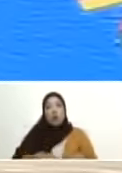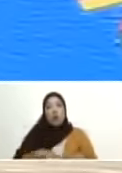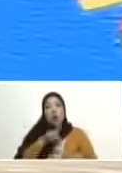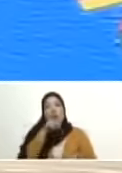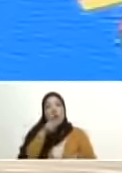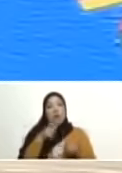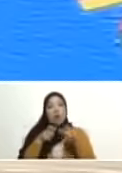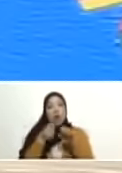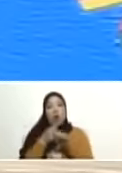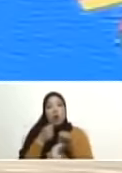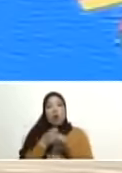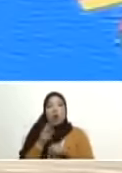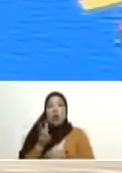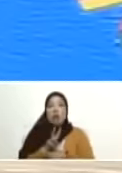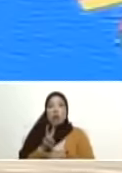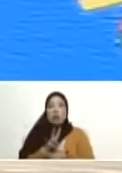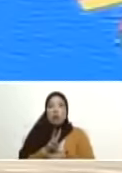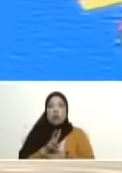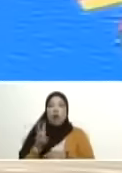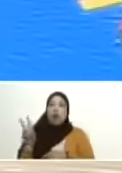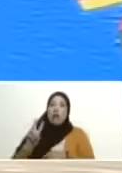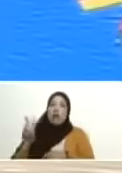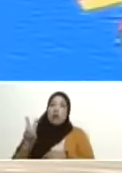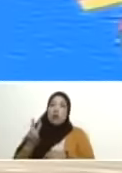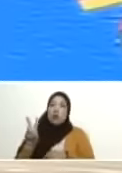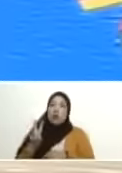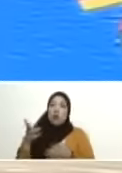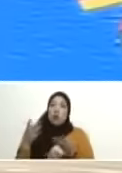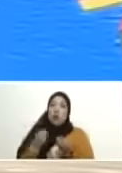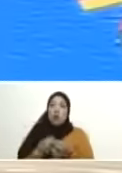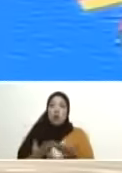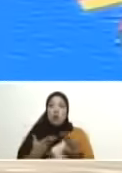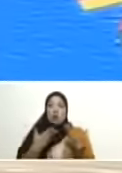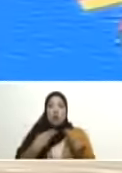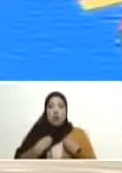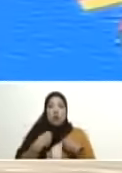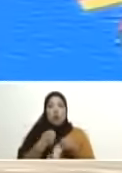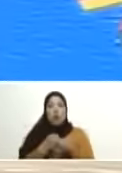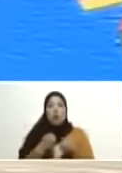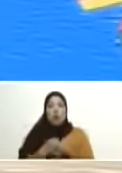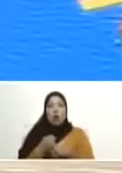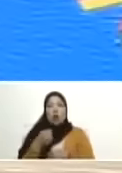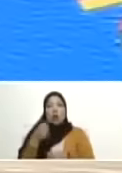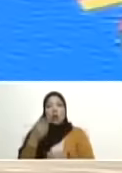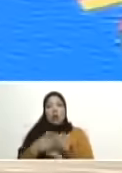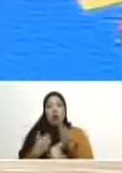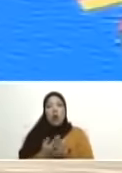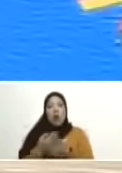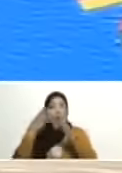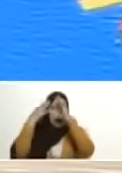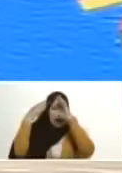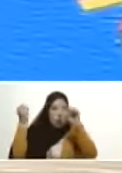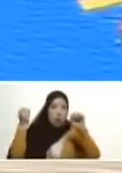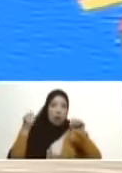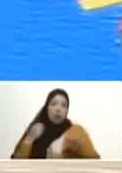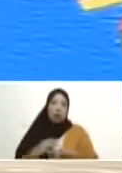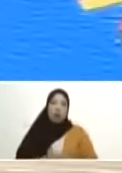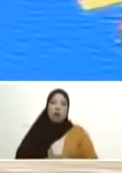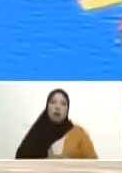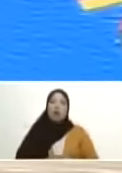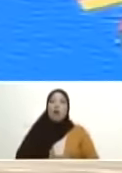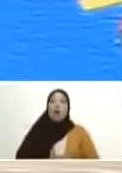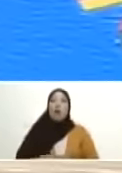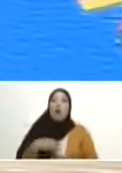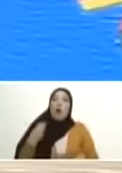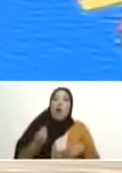consultivo, es que Venezuela tomó reserva, así se dice diplomáticamente, tomó reserva